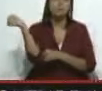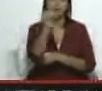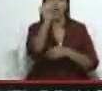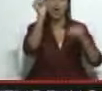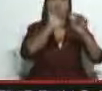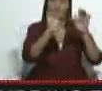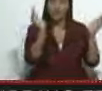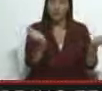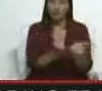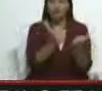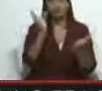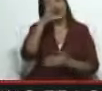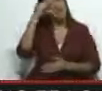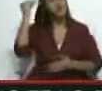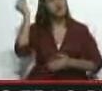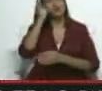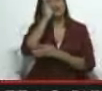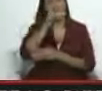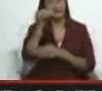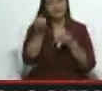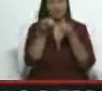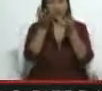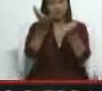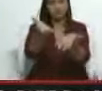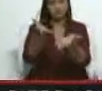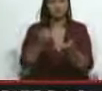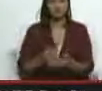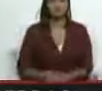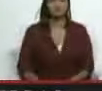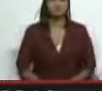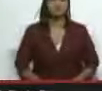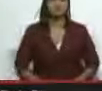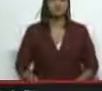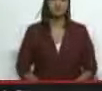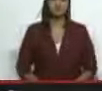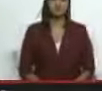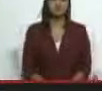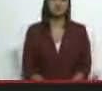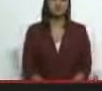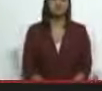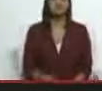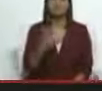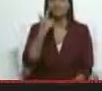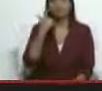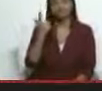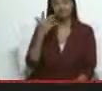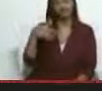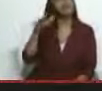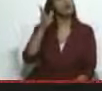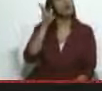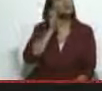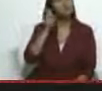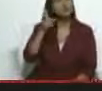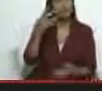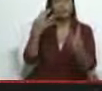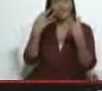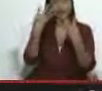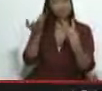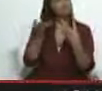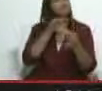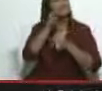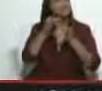Dios los bendiga a todos bien acabamos de escuchar palabras del precandidato Luis Eduardo